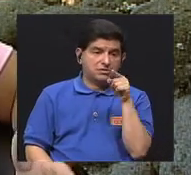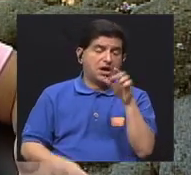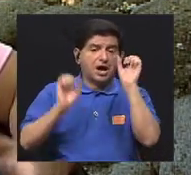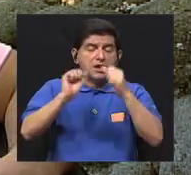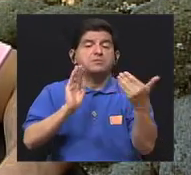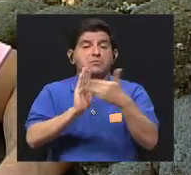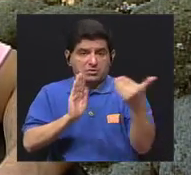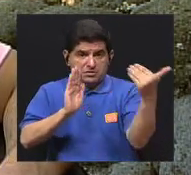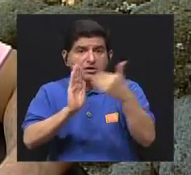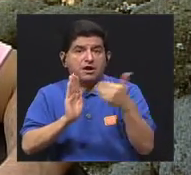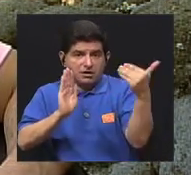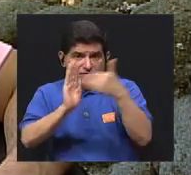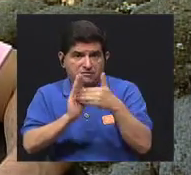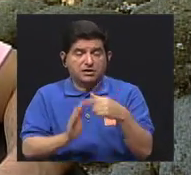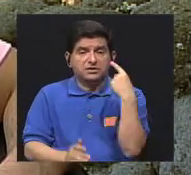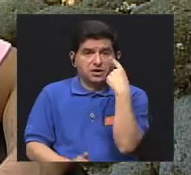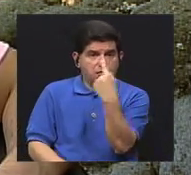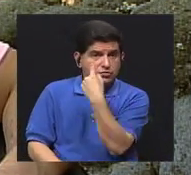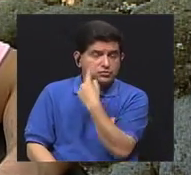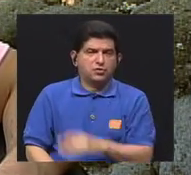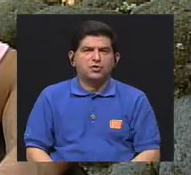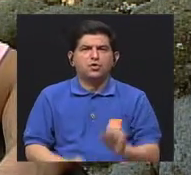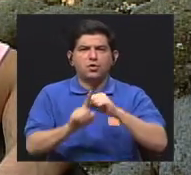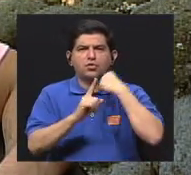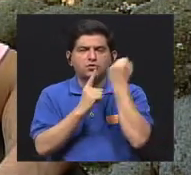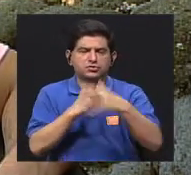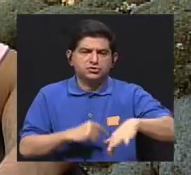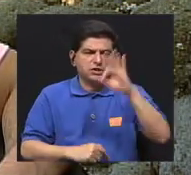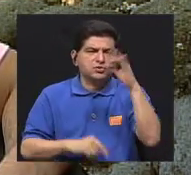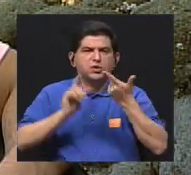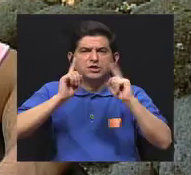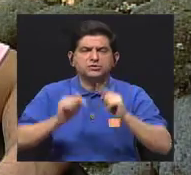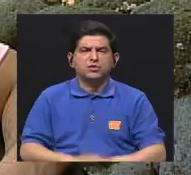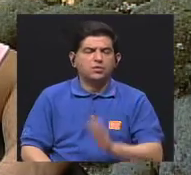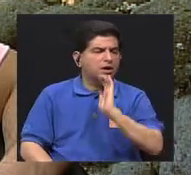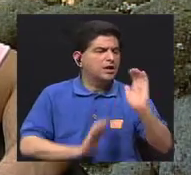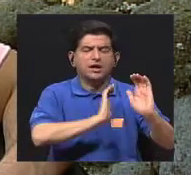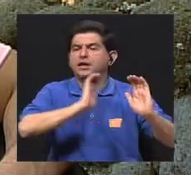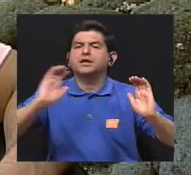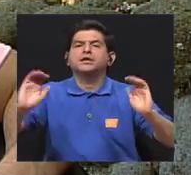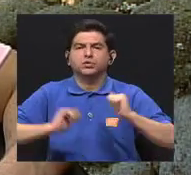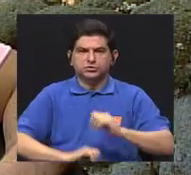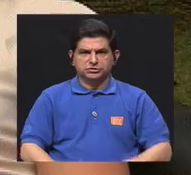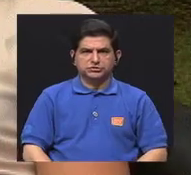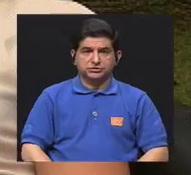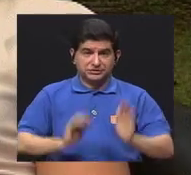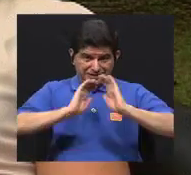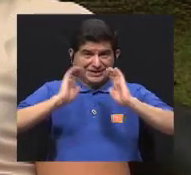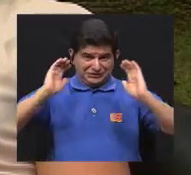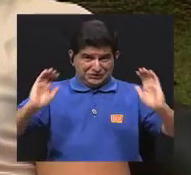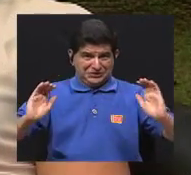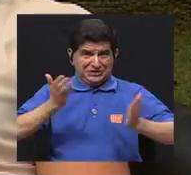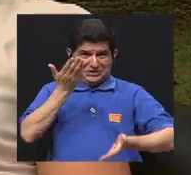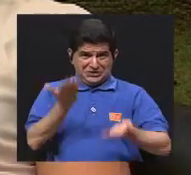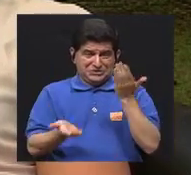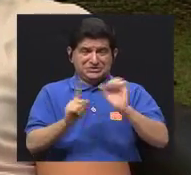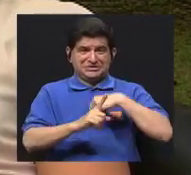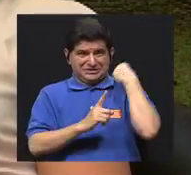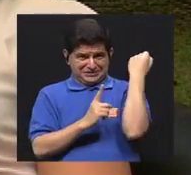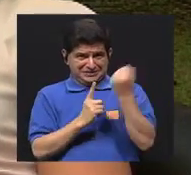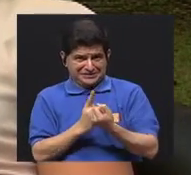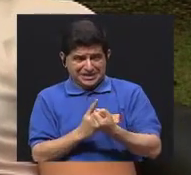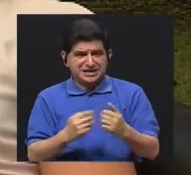¿verdad?, que puedan afectar sus ojos. ¿Cuál es el panorama que encontramos con nuestra niñez? En nuestra niñez, tal vez las